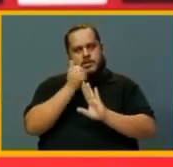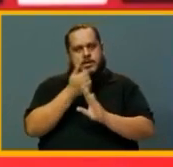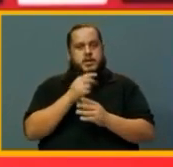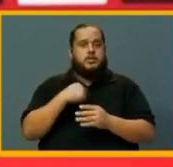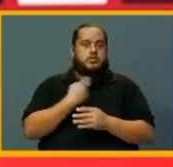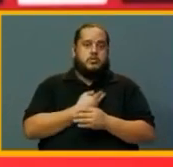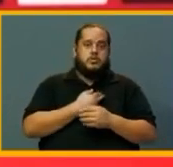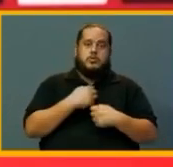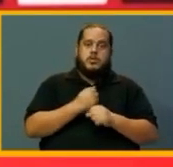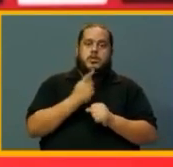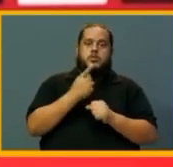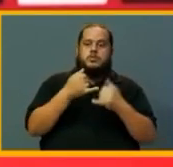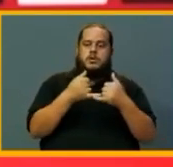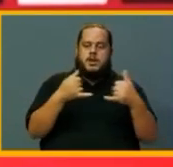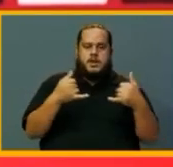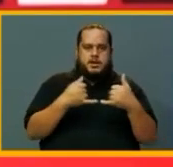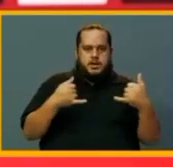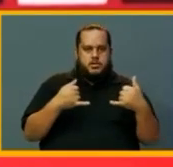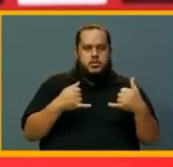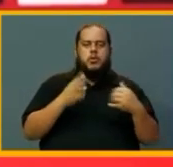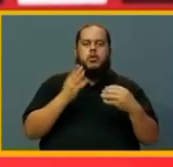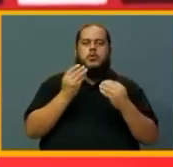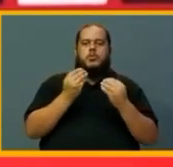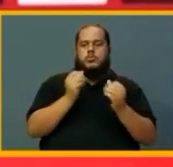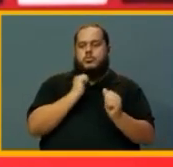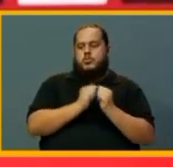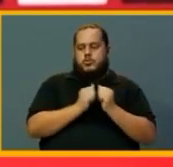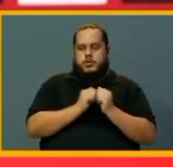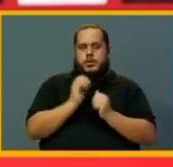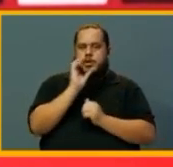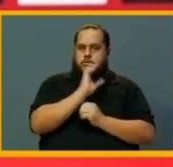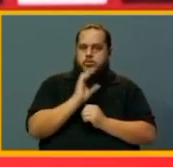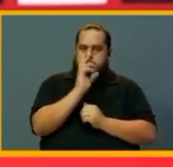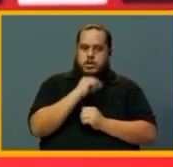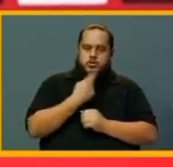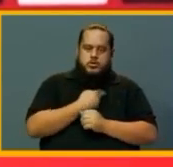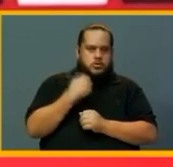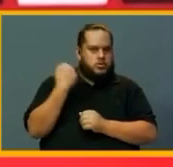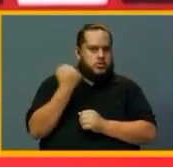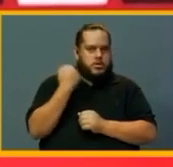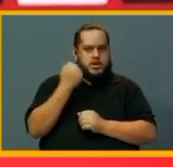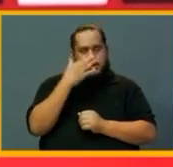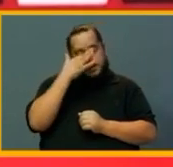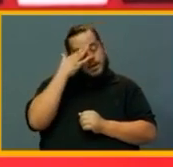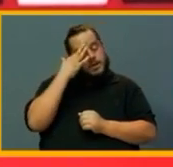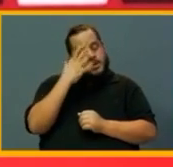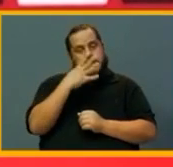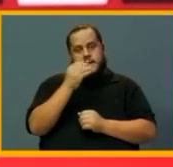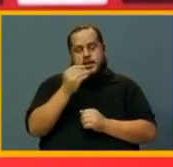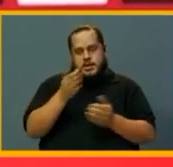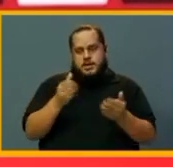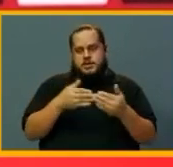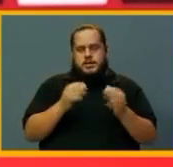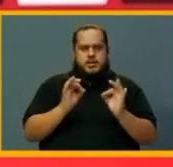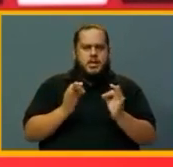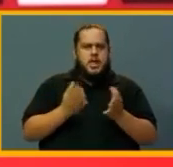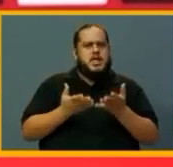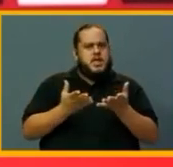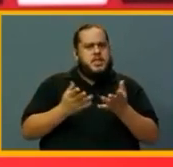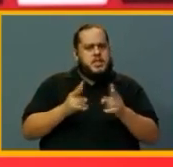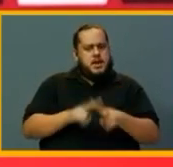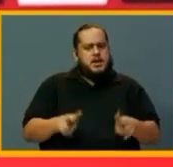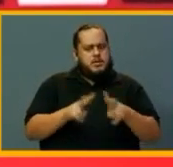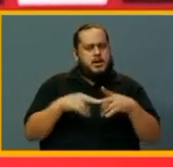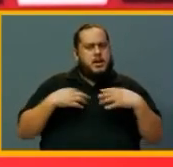una alineación muy, muy competitiva, buscando nosotros ganar y cerrar bien y darle valor a la camisa que llevamos